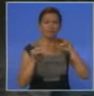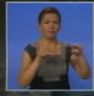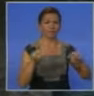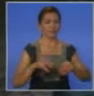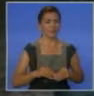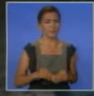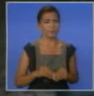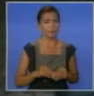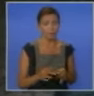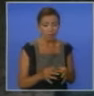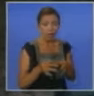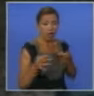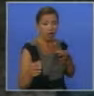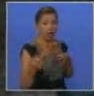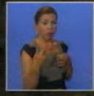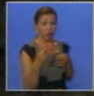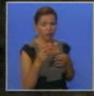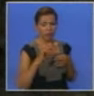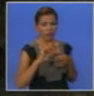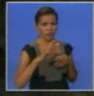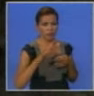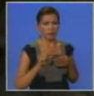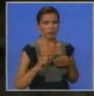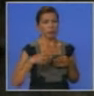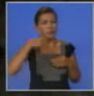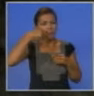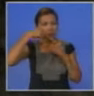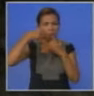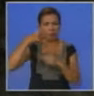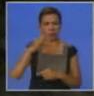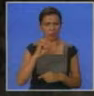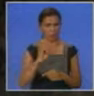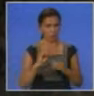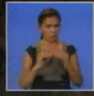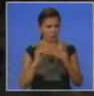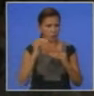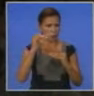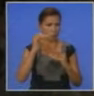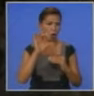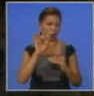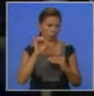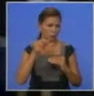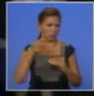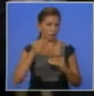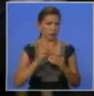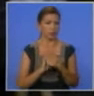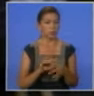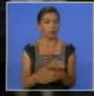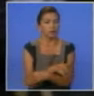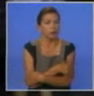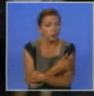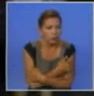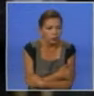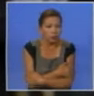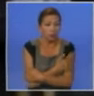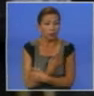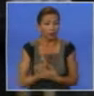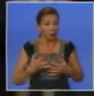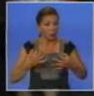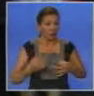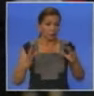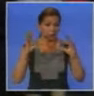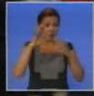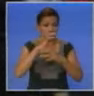clima alcanza una temperatura de 0 a 18 grados centígrados, frío que aumenta hasta congelar los huesos del miedo al escuchar